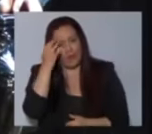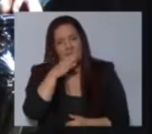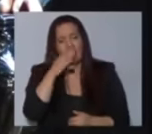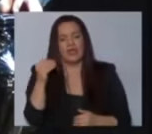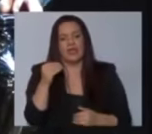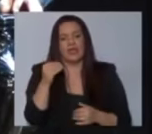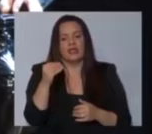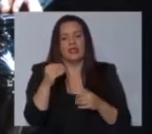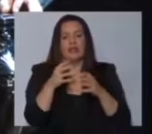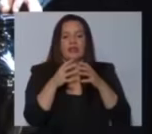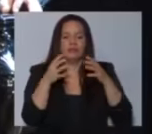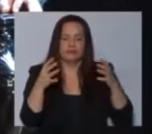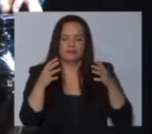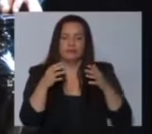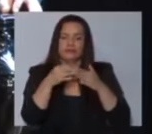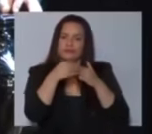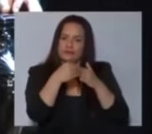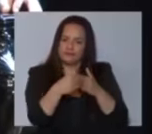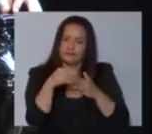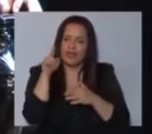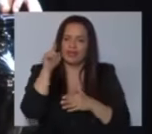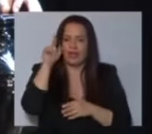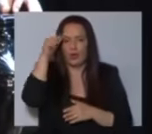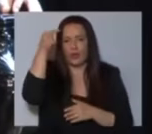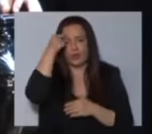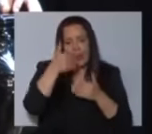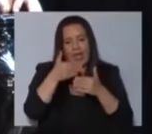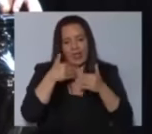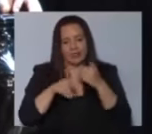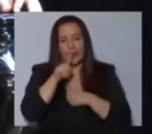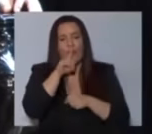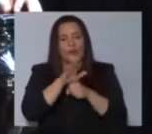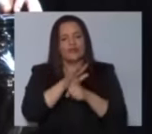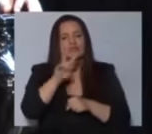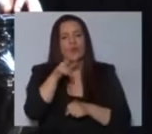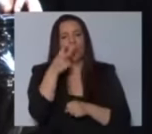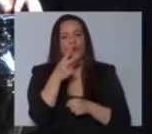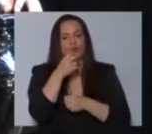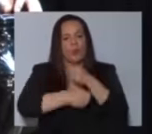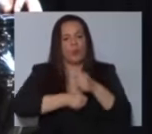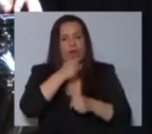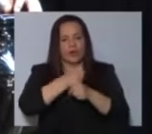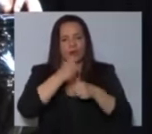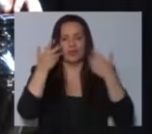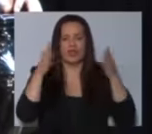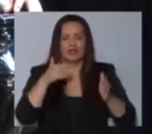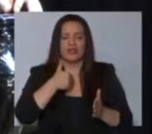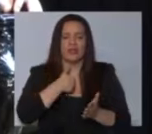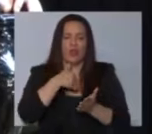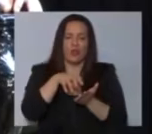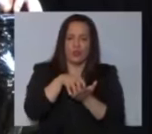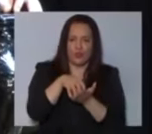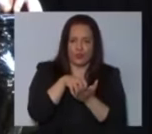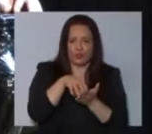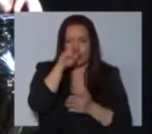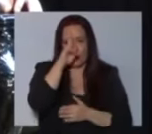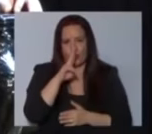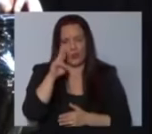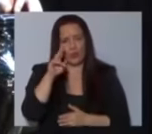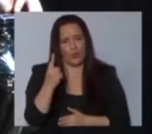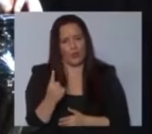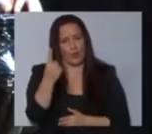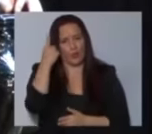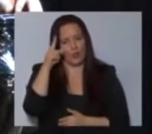gobierno, que antes de cumplir su segundo año ya tenía el dudoso honor de ser uno de los gobiernos que